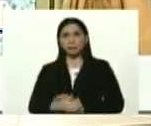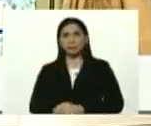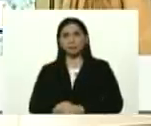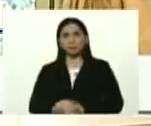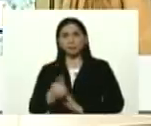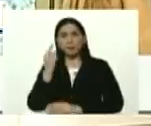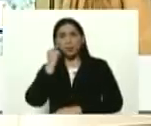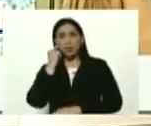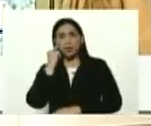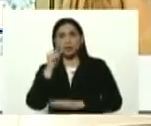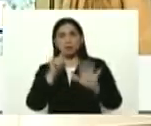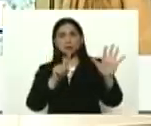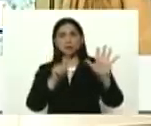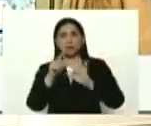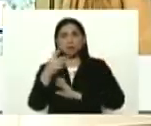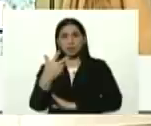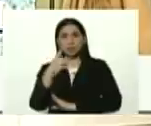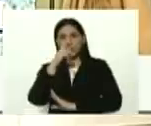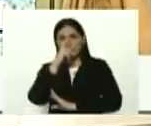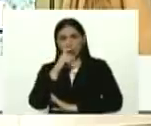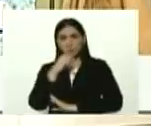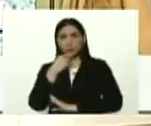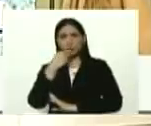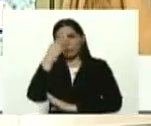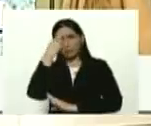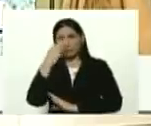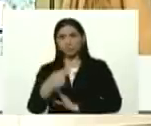Una mujer de 63 años en Los Teques.